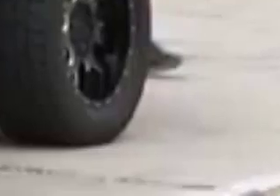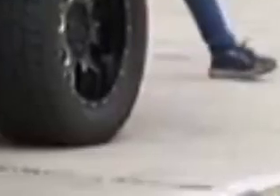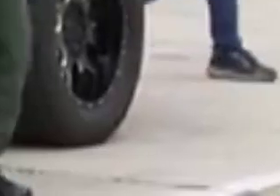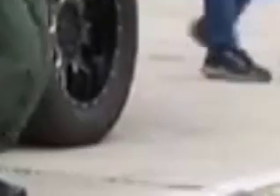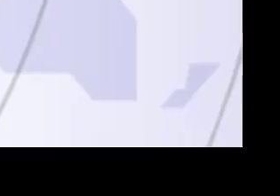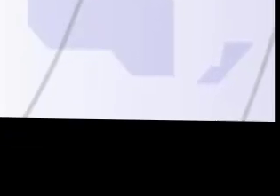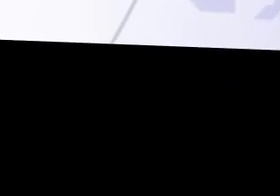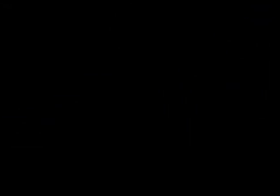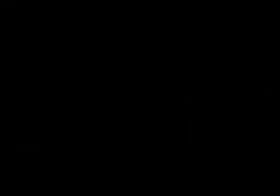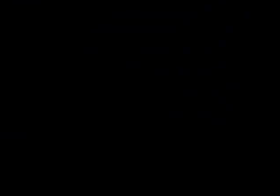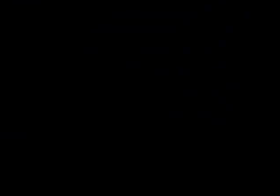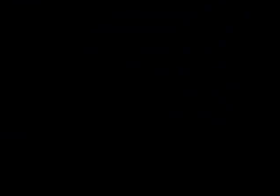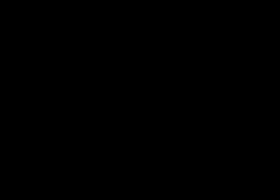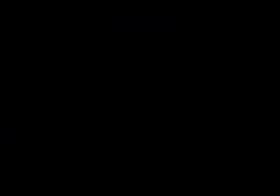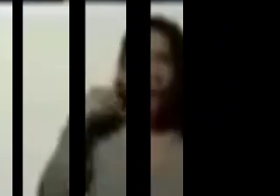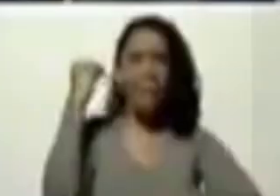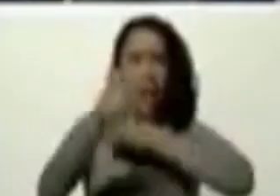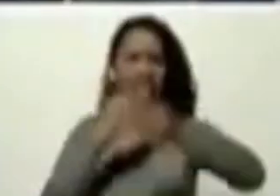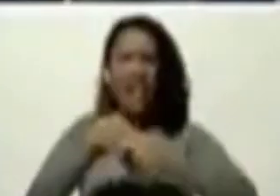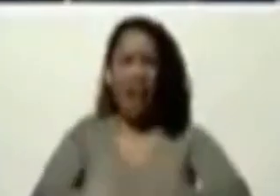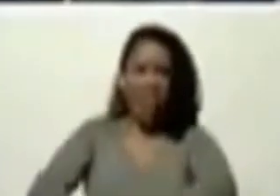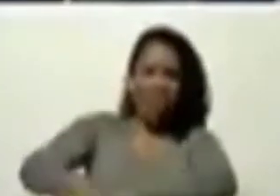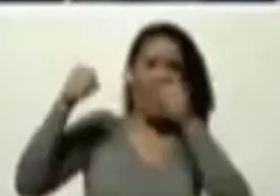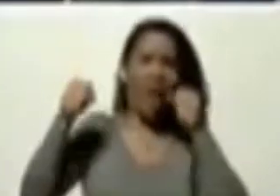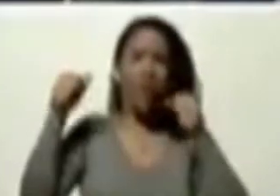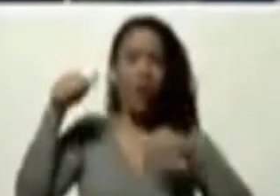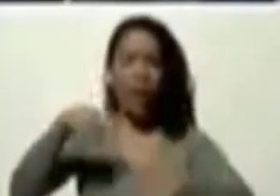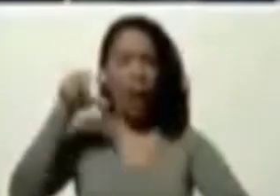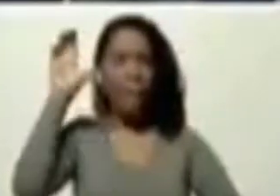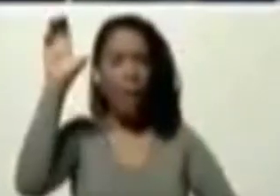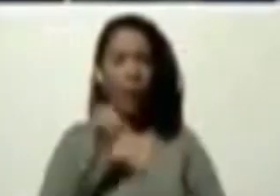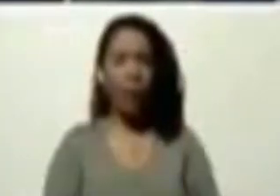con más de la información. Para hacerle daño a la patria.